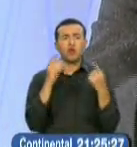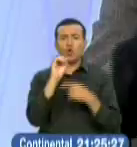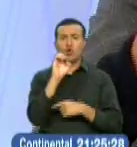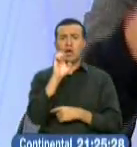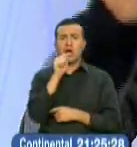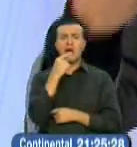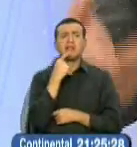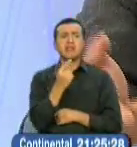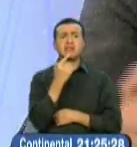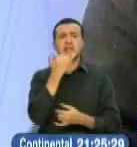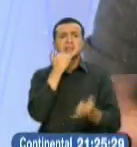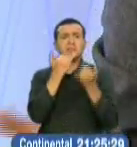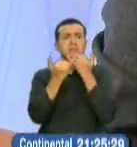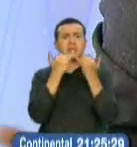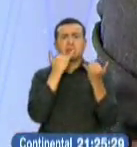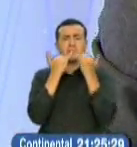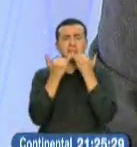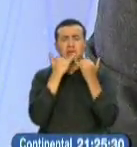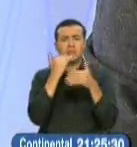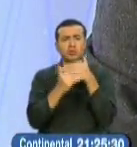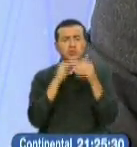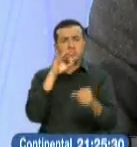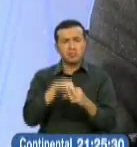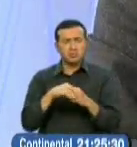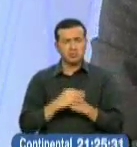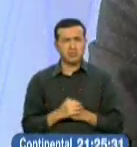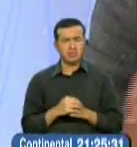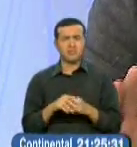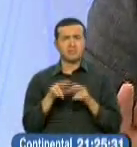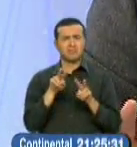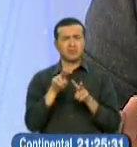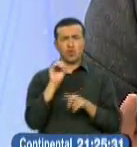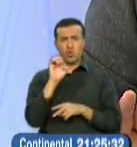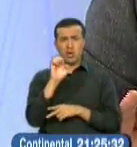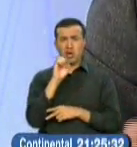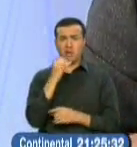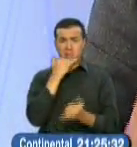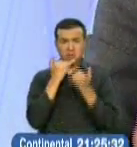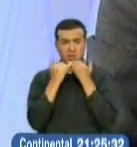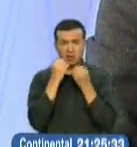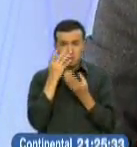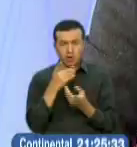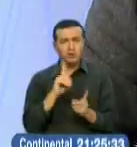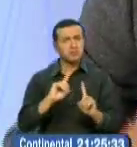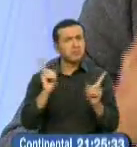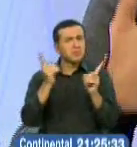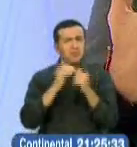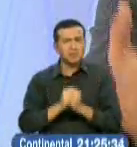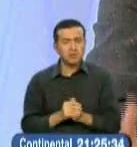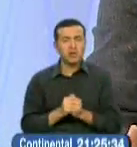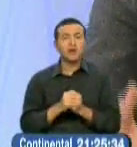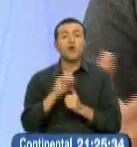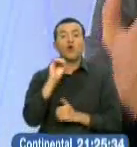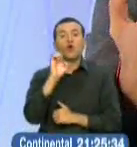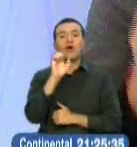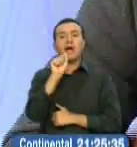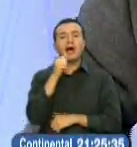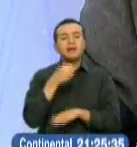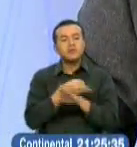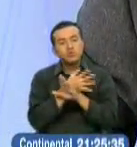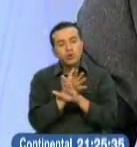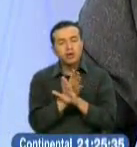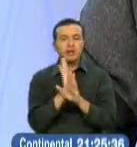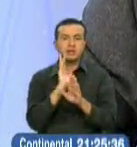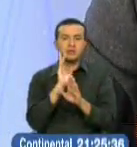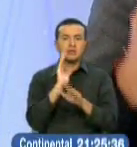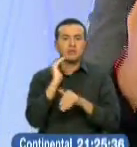OEA señala las fallas que se tuvo en el proceso electoral. La OEA no señala fallas, la OEA hace recomendaciones técnicas al